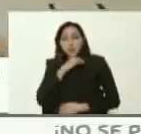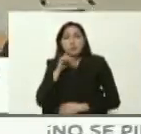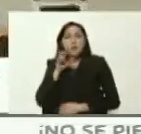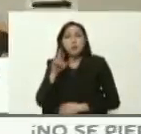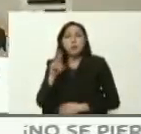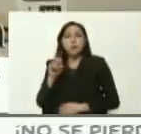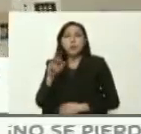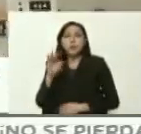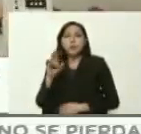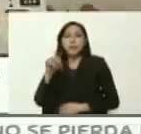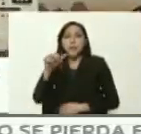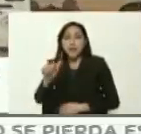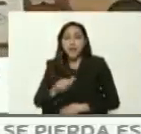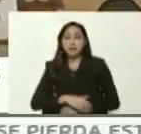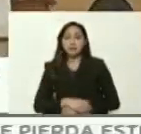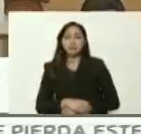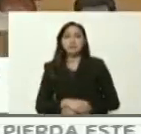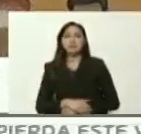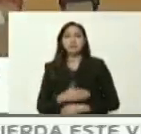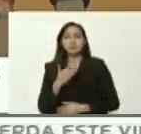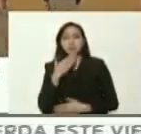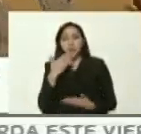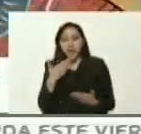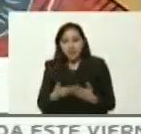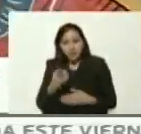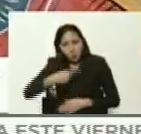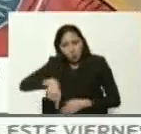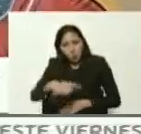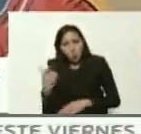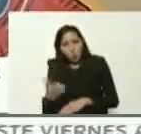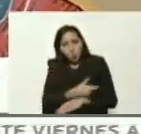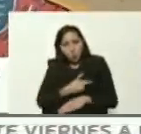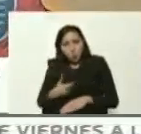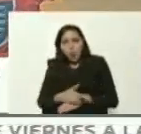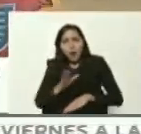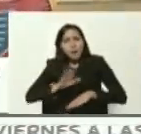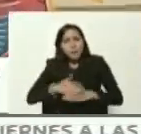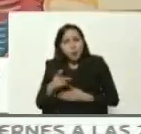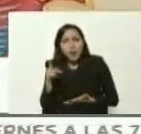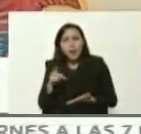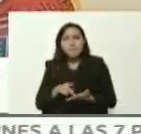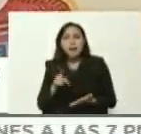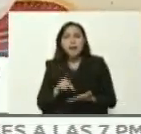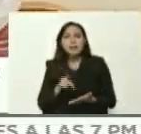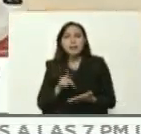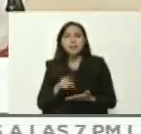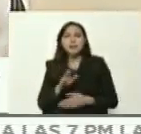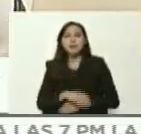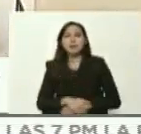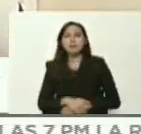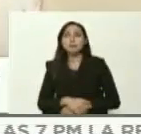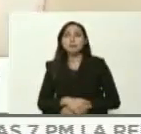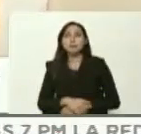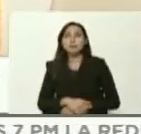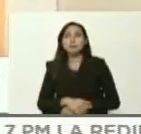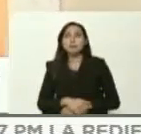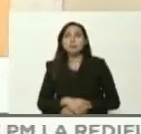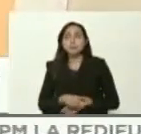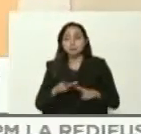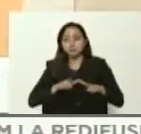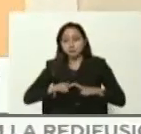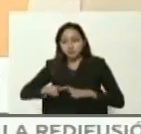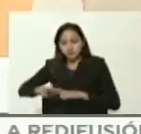Ayala. Gracias a ustedes y al gobernador por esta participación y ser el territorio 11 de julio